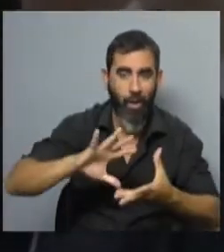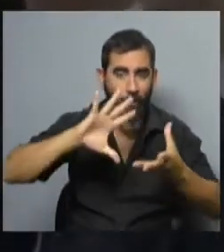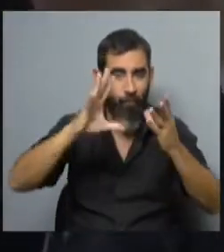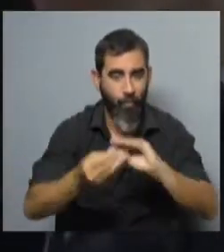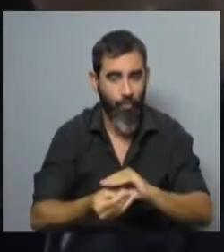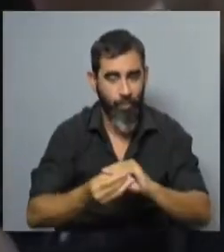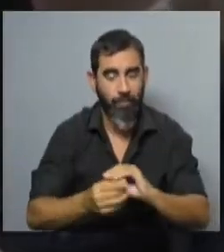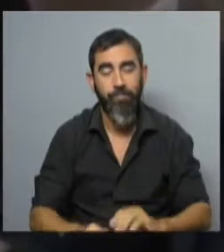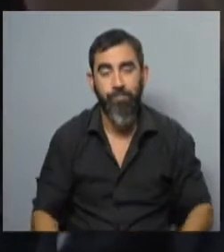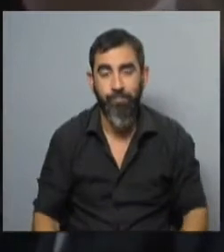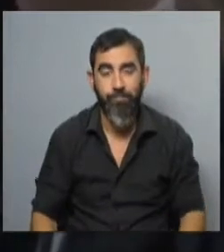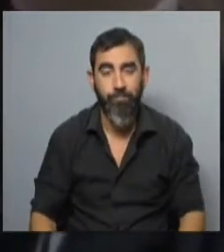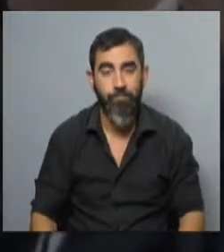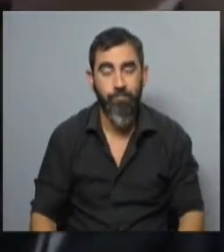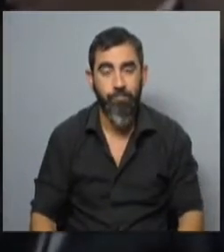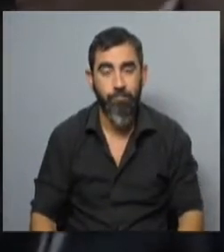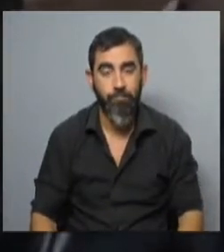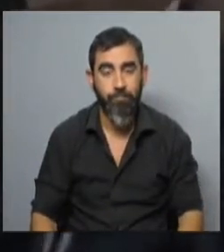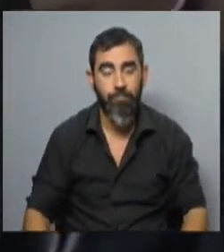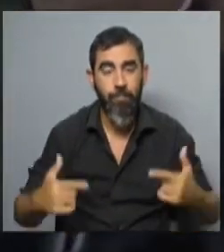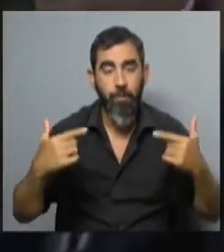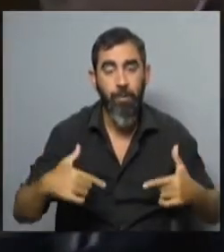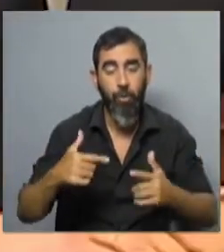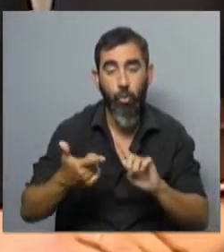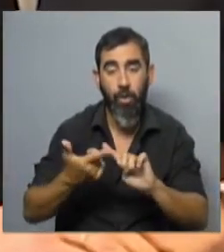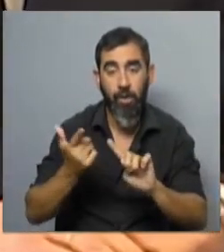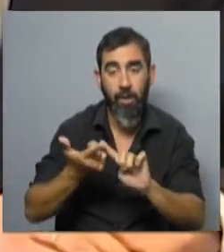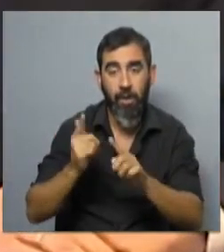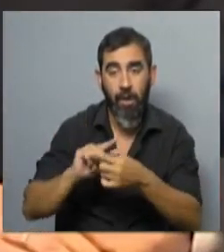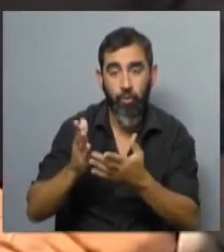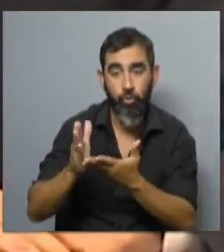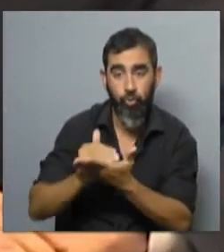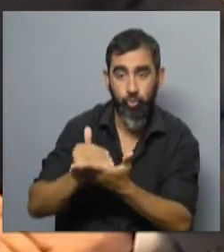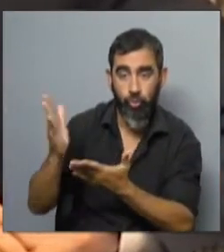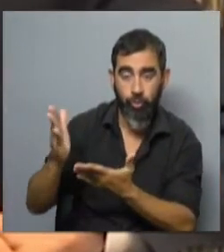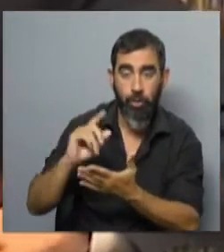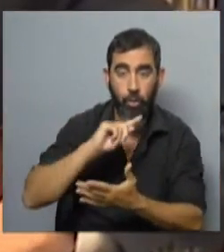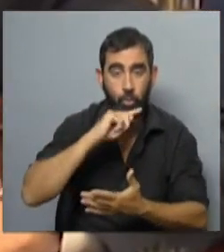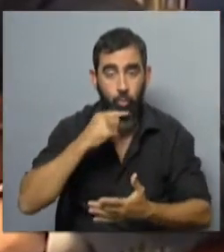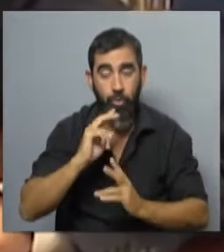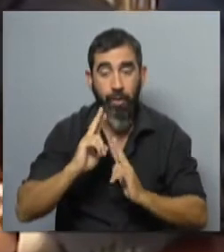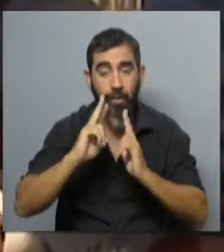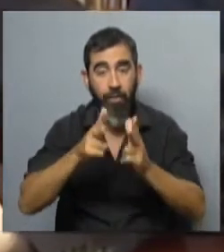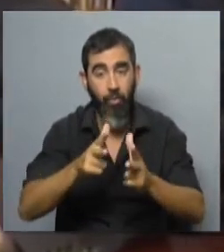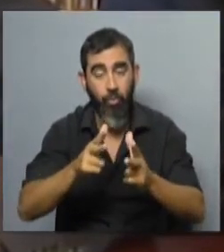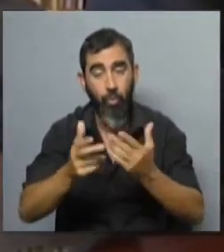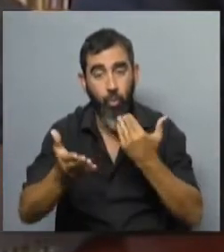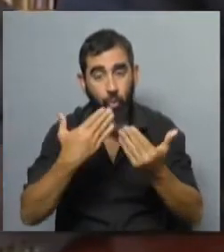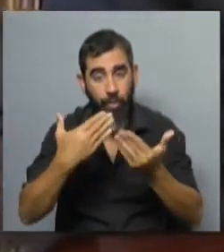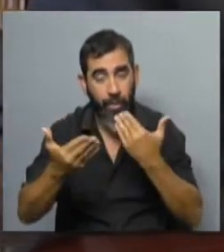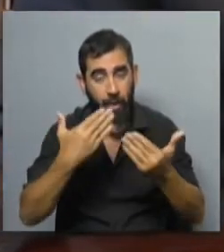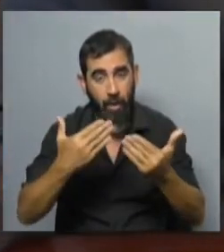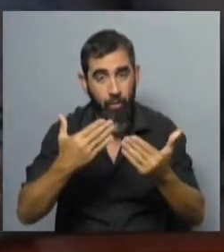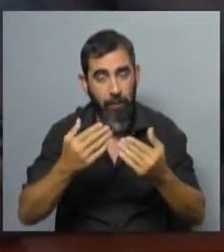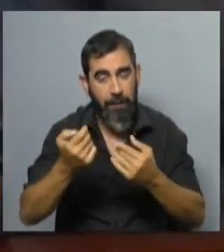sus representantes. El ministro de Exteriores ruso, Sergei Lavrov, había asegurado que en la ronda de conversaciones